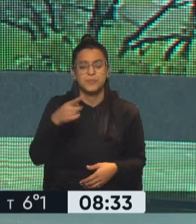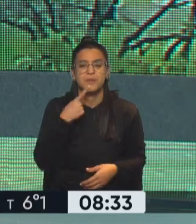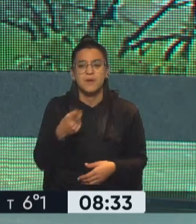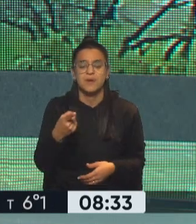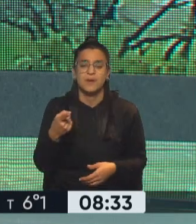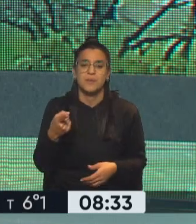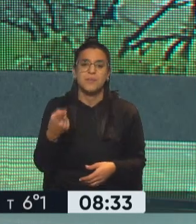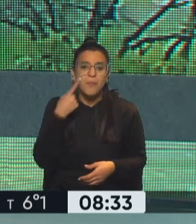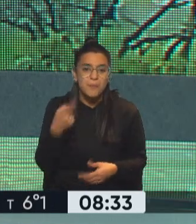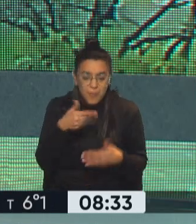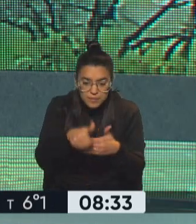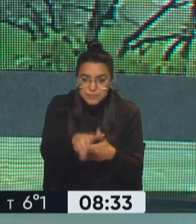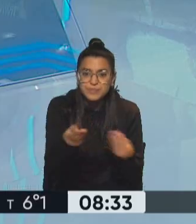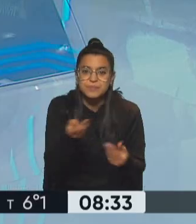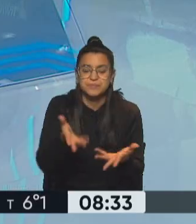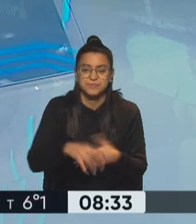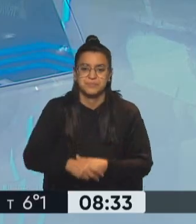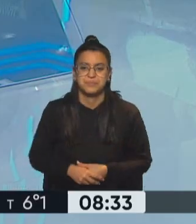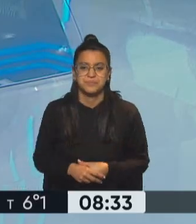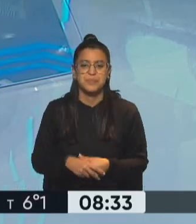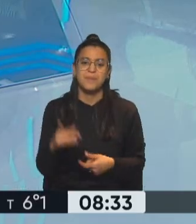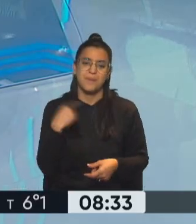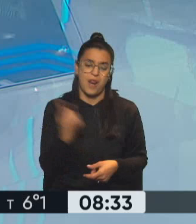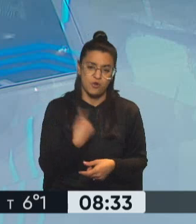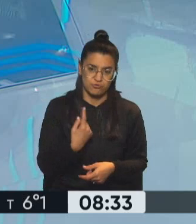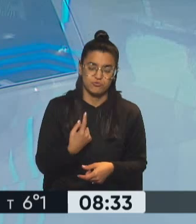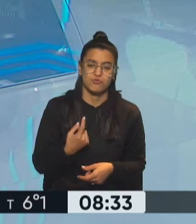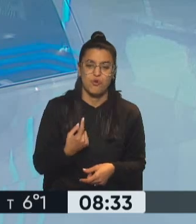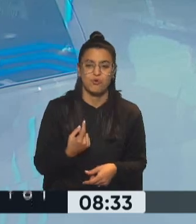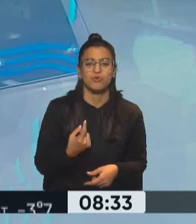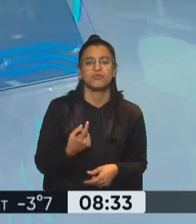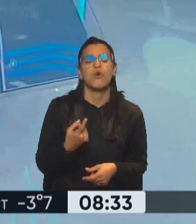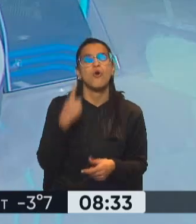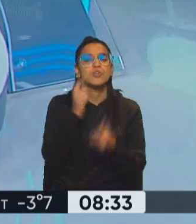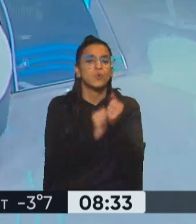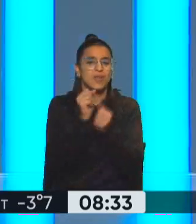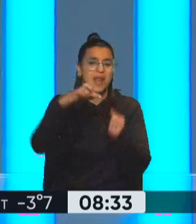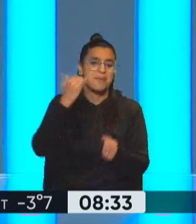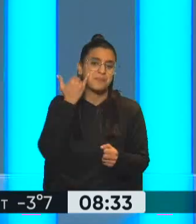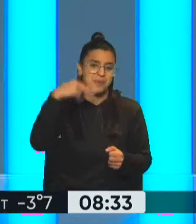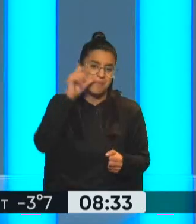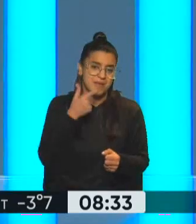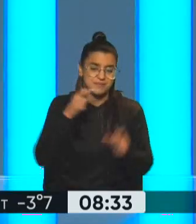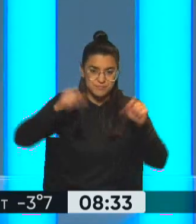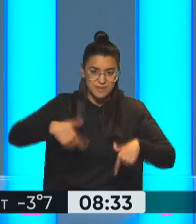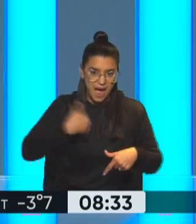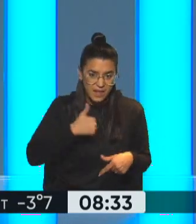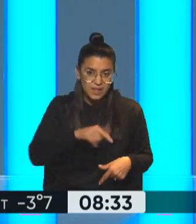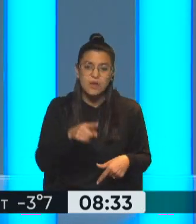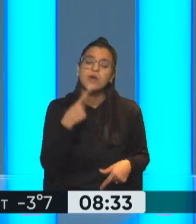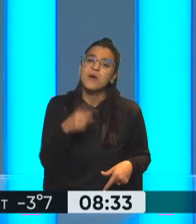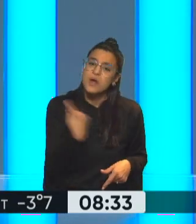alguna premisa un poquito más certera. Bueno, para nosotros, para Industriales Pyme Argentino, nosotros veníamos diciendo que